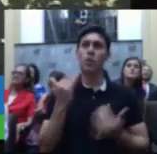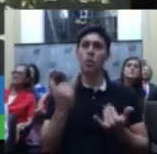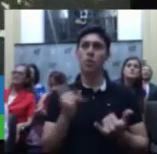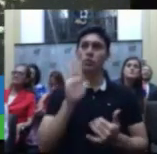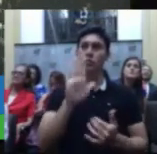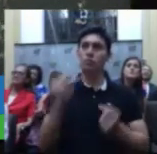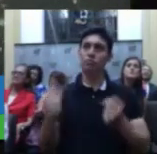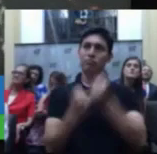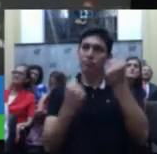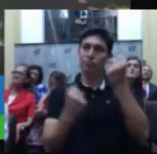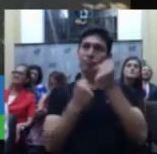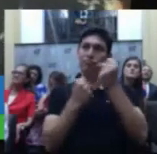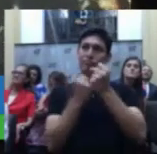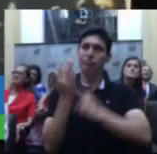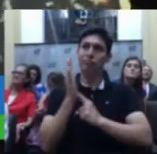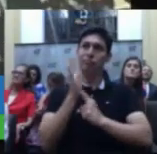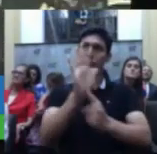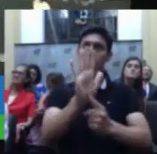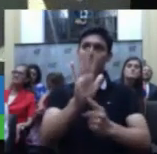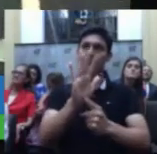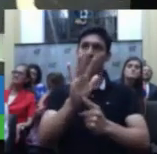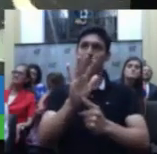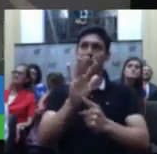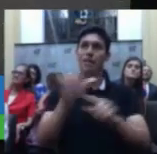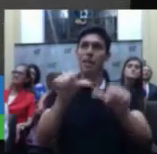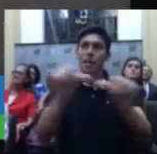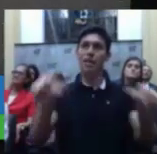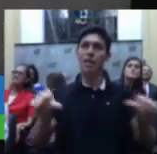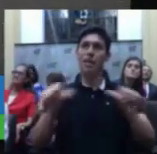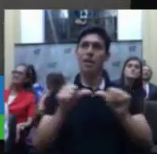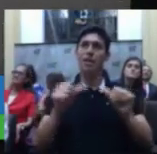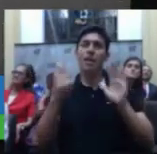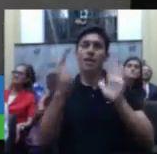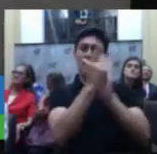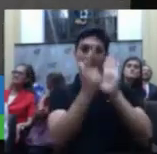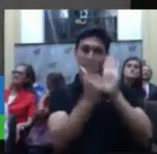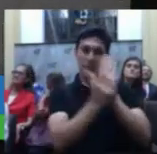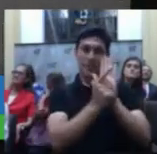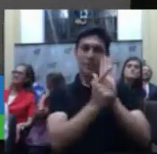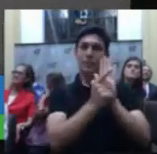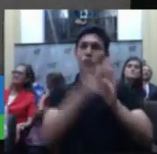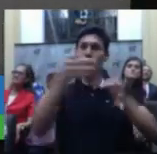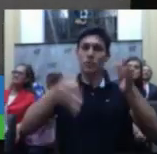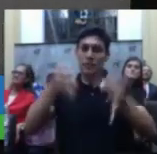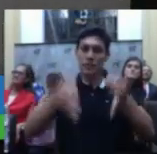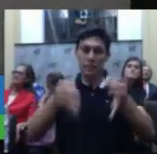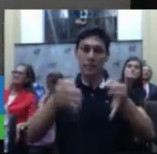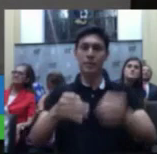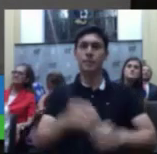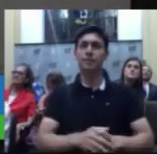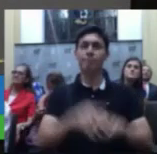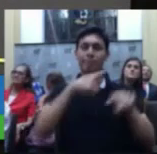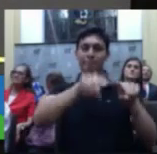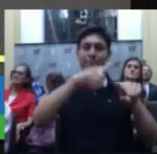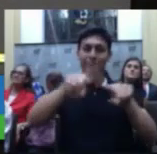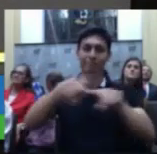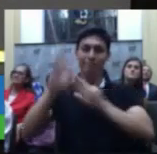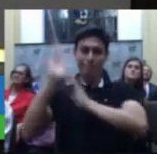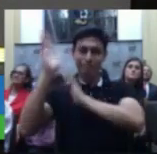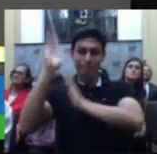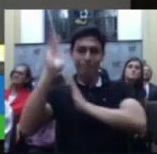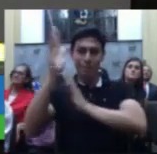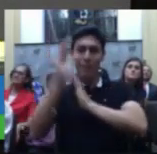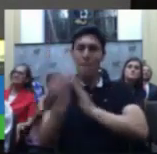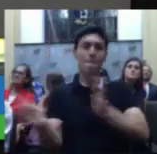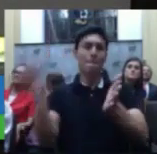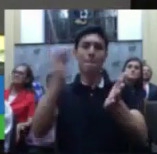aportes se evidencian en las áreas del derecho constitucional, derecho judicial y derecho civil, a través de diversas ponencias y más